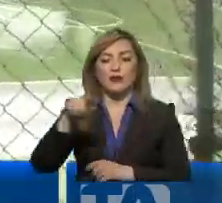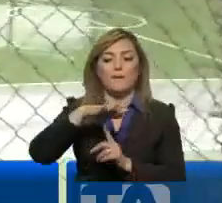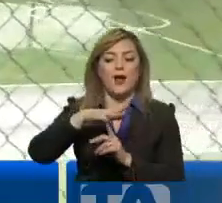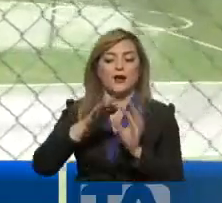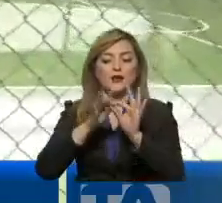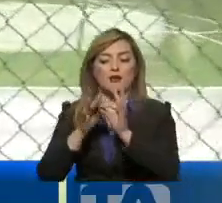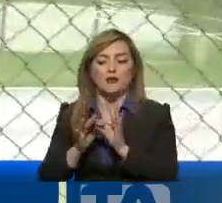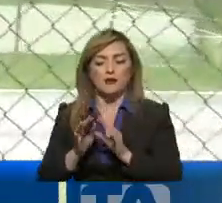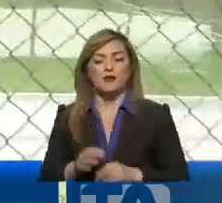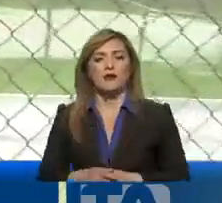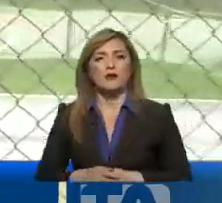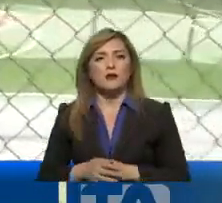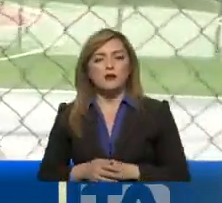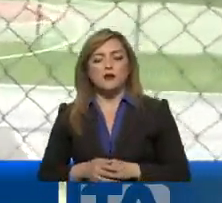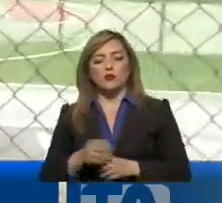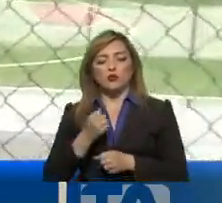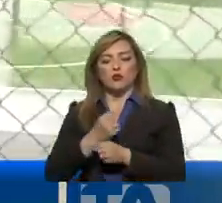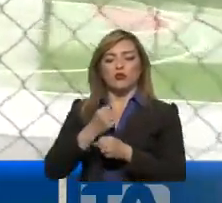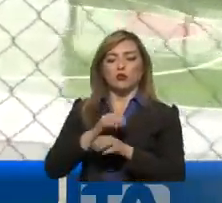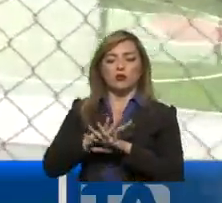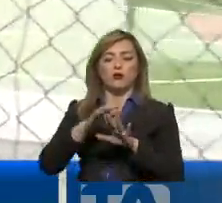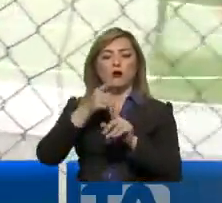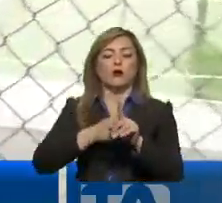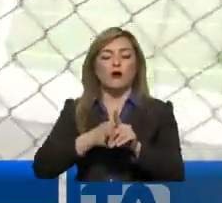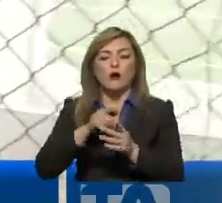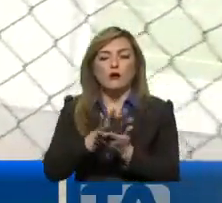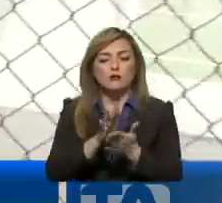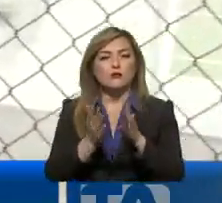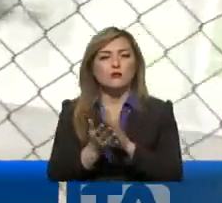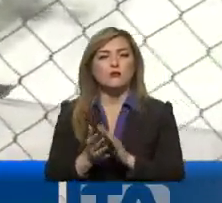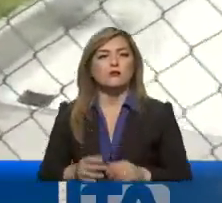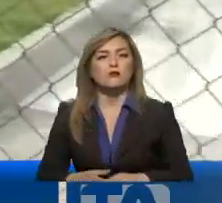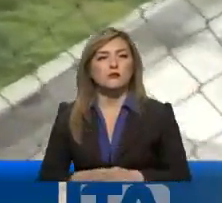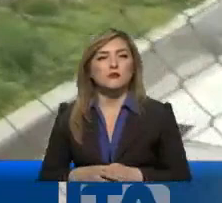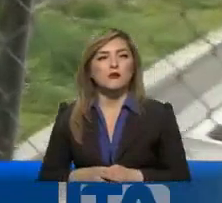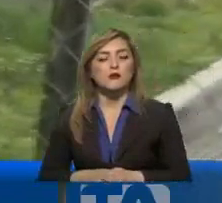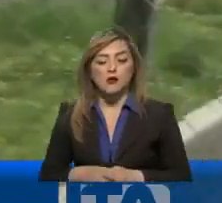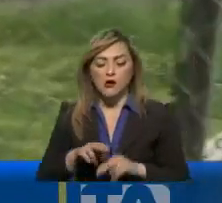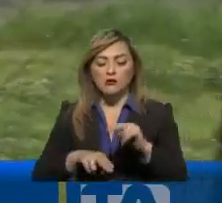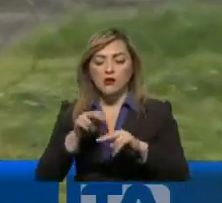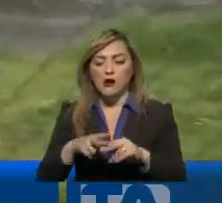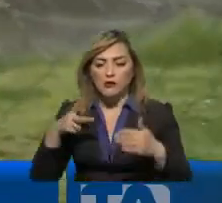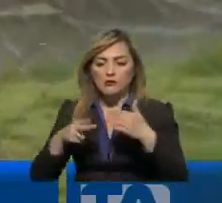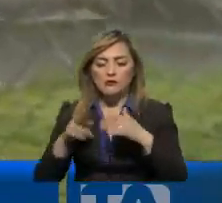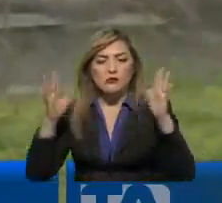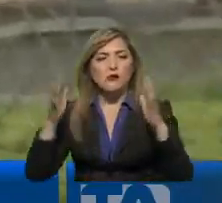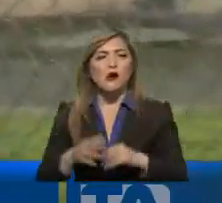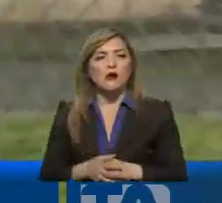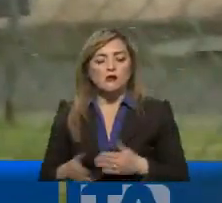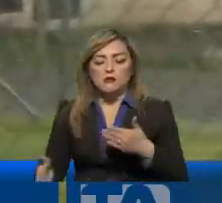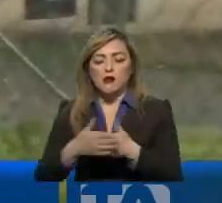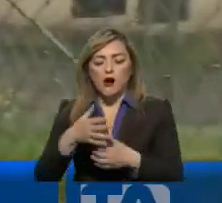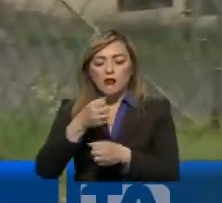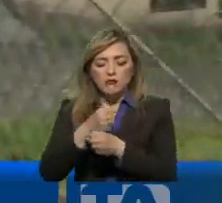parque. Finalizaron estos trabajos en noviembre, sin embargo, aún no se ha entregado la obra. Todas las puertas están